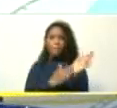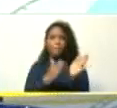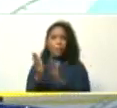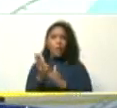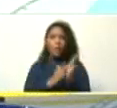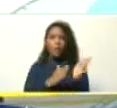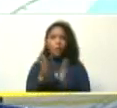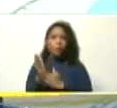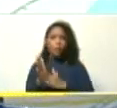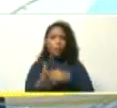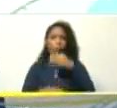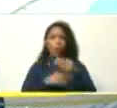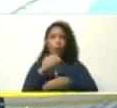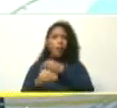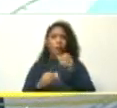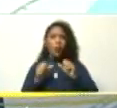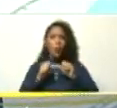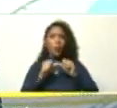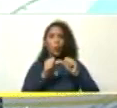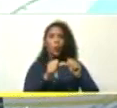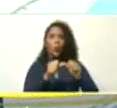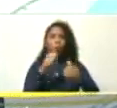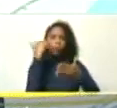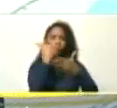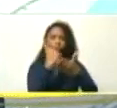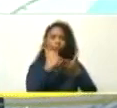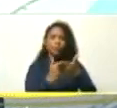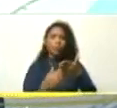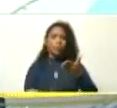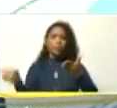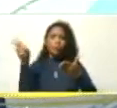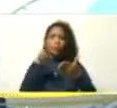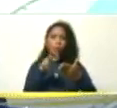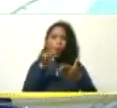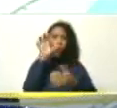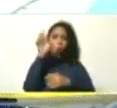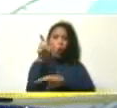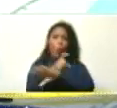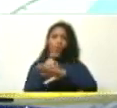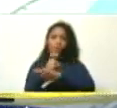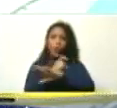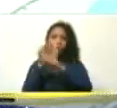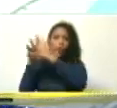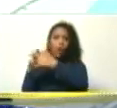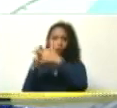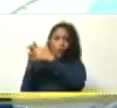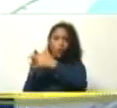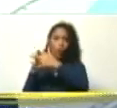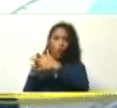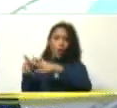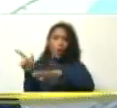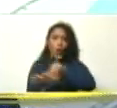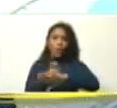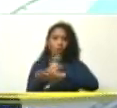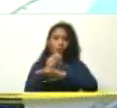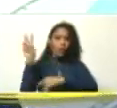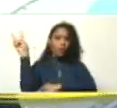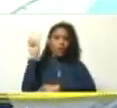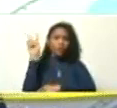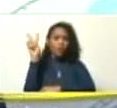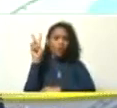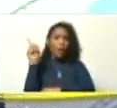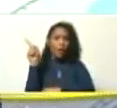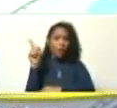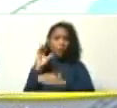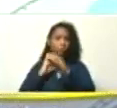y para darle continuidad a la agenda bilateral entre el gobierno de Estados Unidos y el gobierno de Venezuela. Estaba